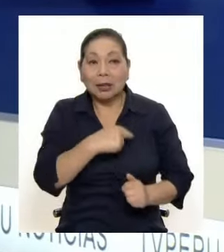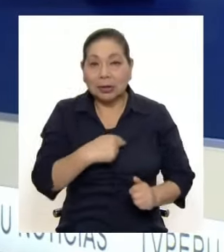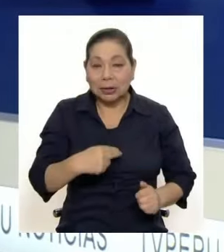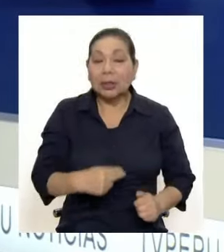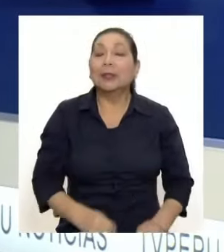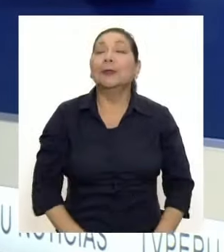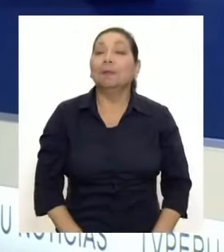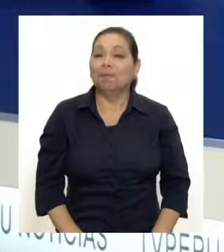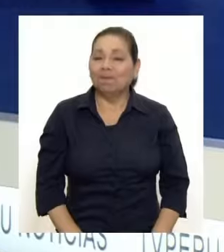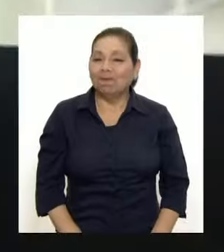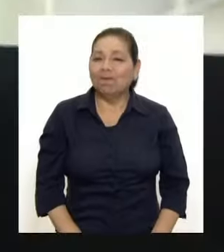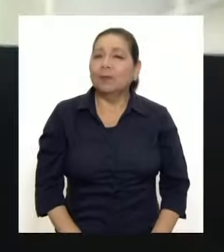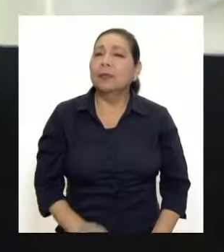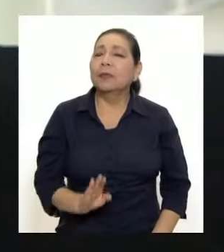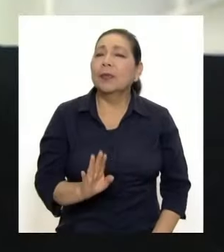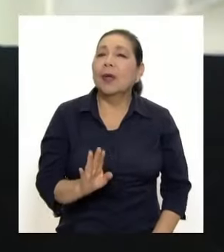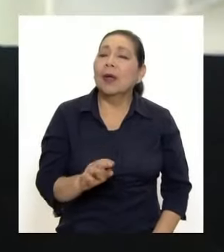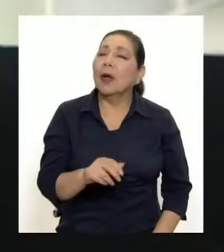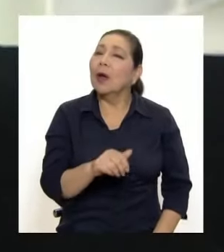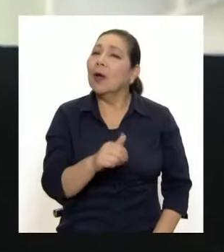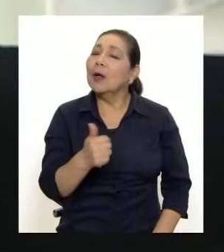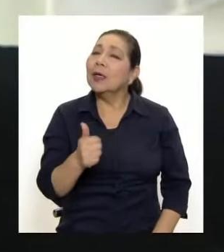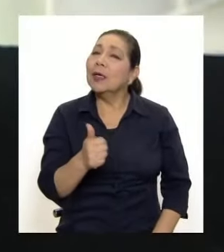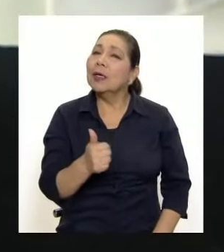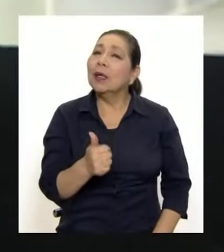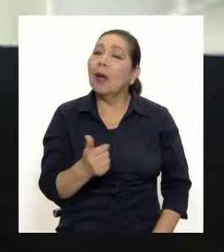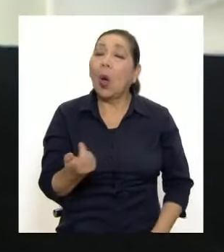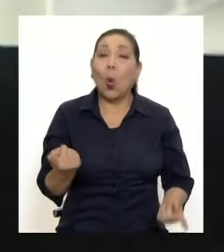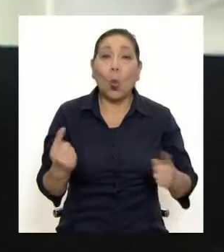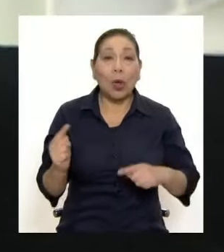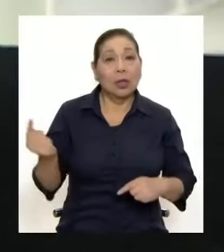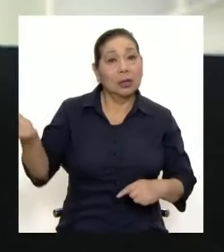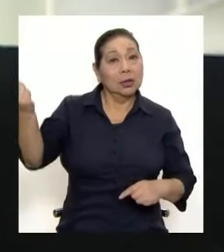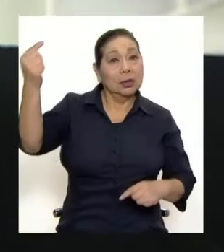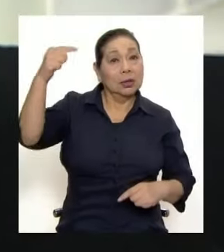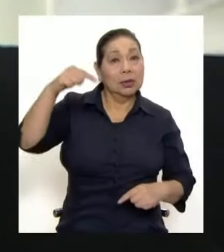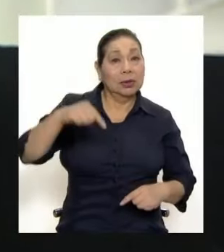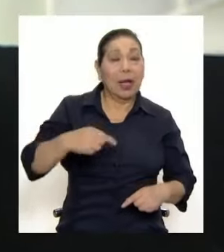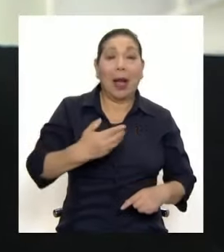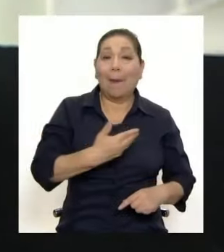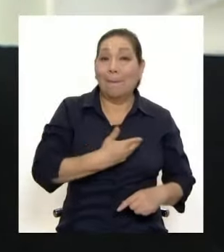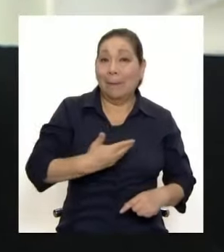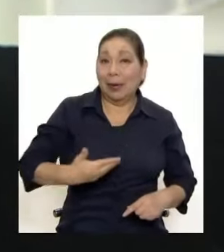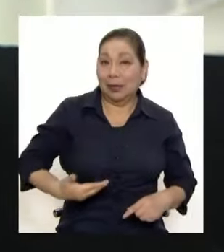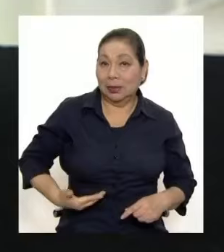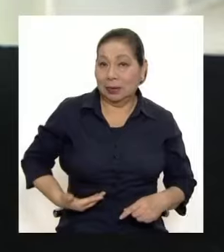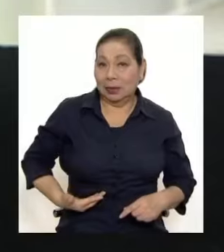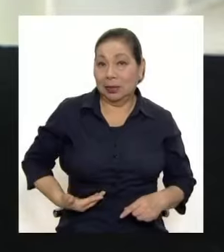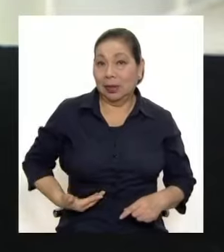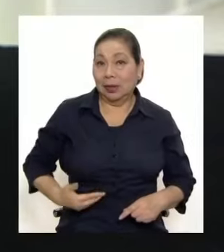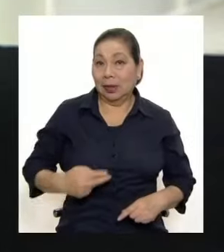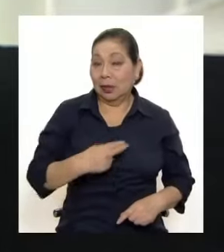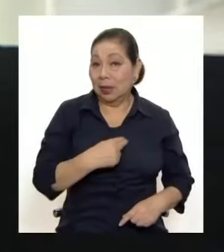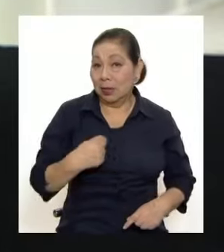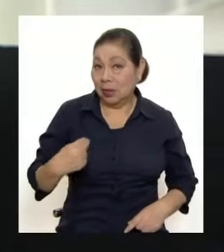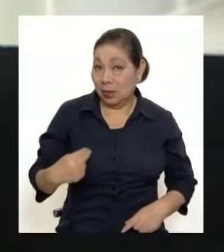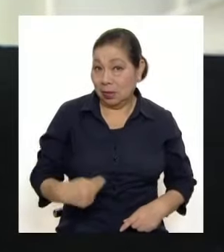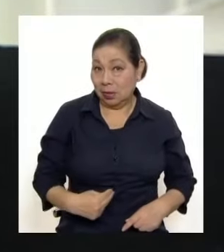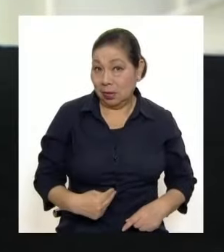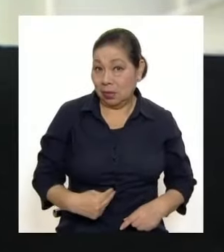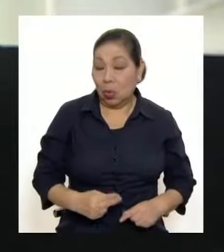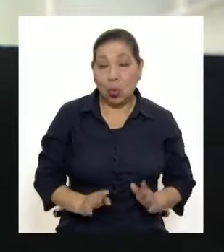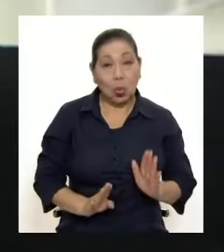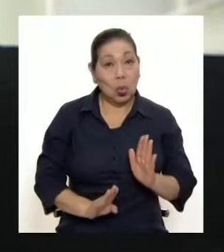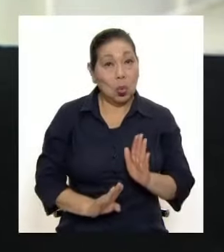También muy bien ahora eh con la con la llegada de shiin Pin y toda su delegación china no le da este